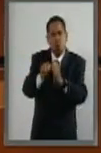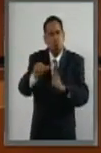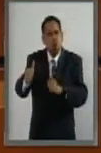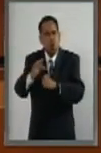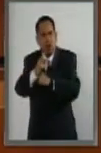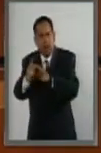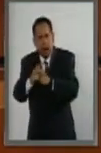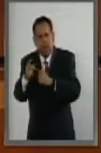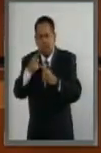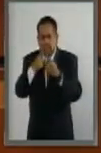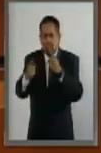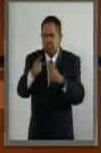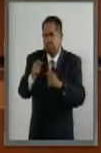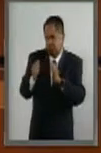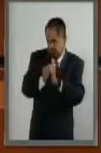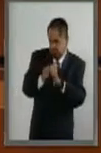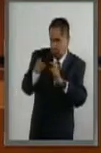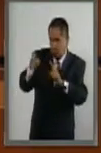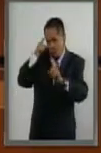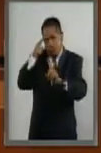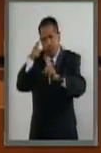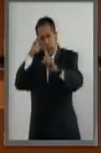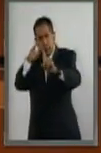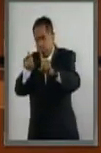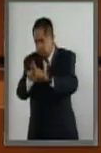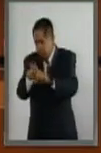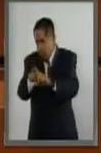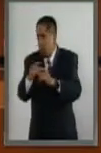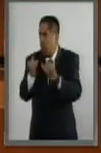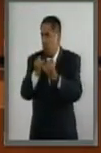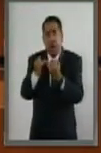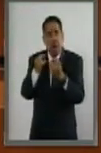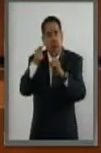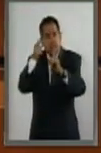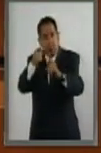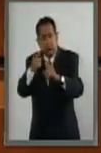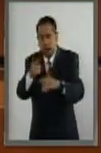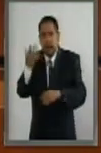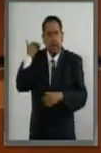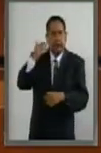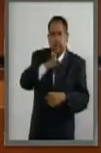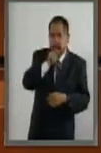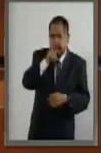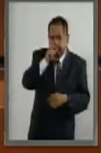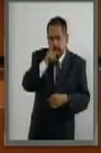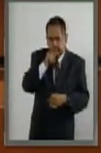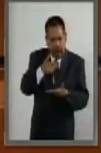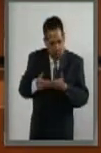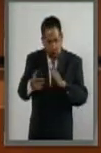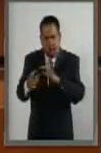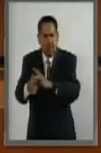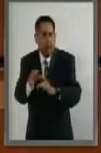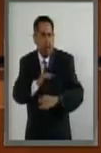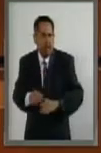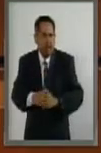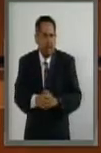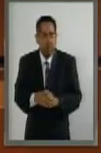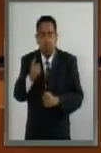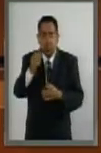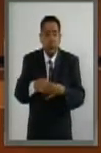países con quienes compartimos objetivos estratégicos y que no hemos conseguido aprovechar. En